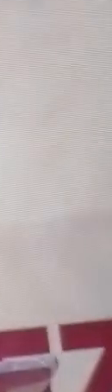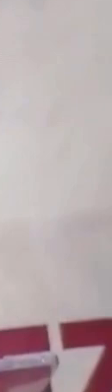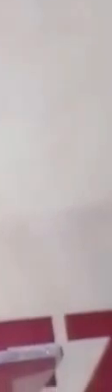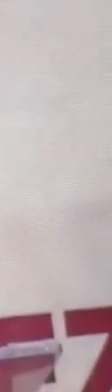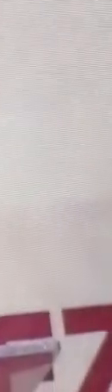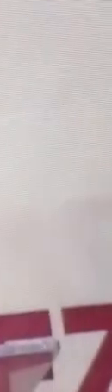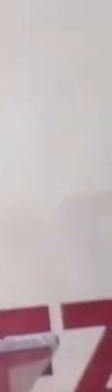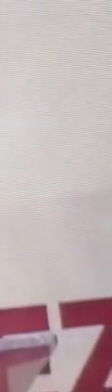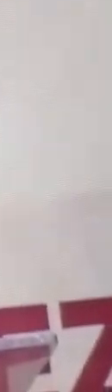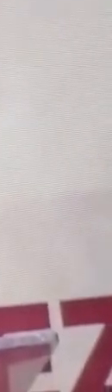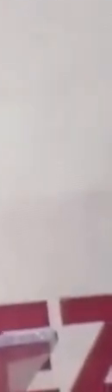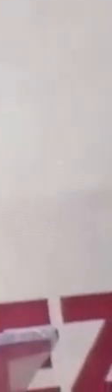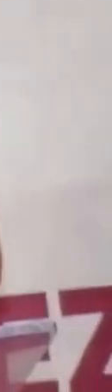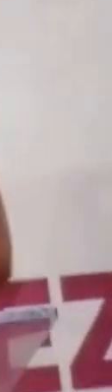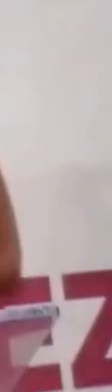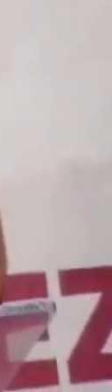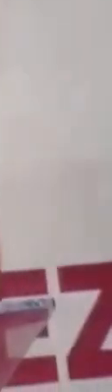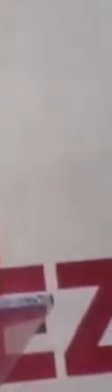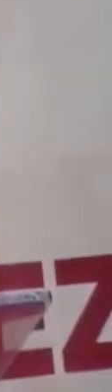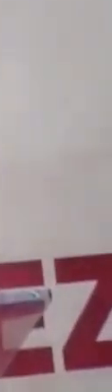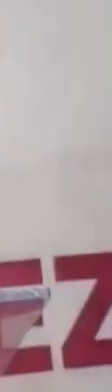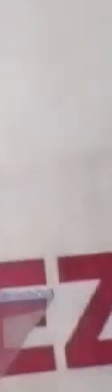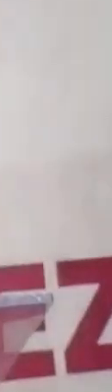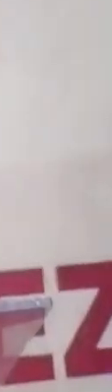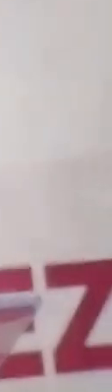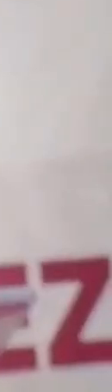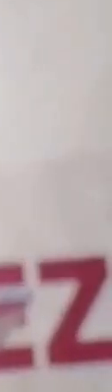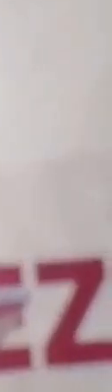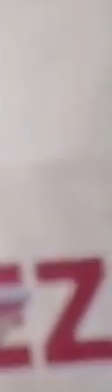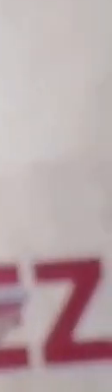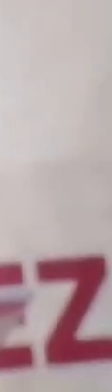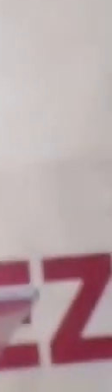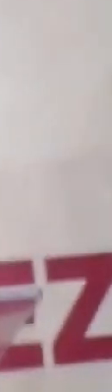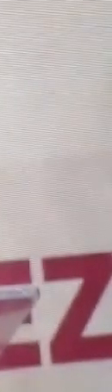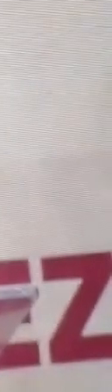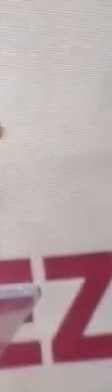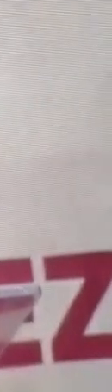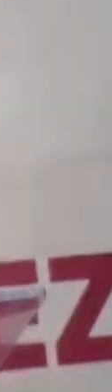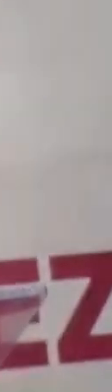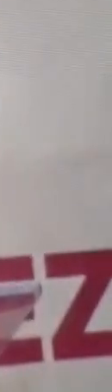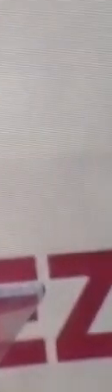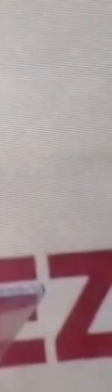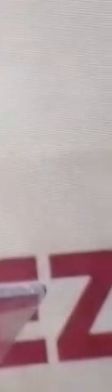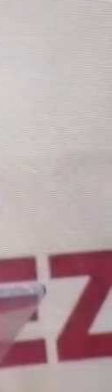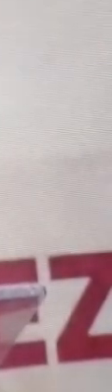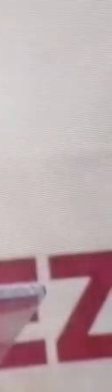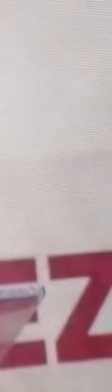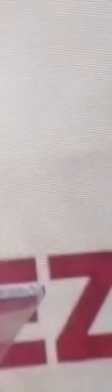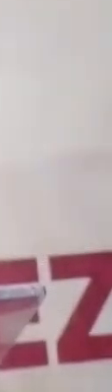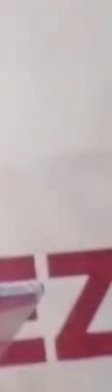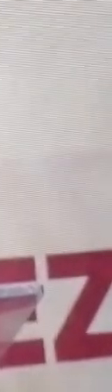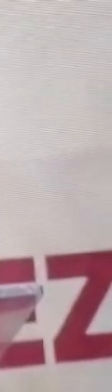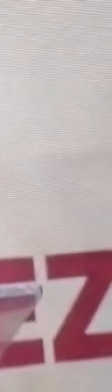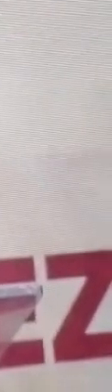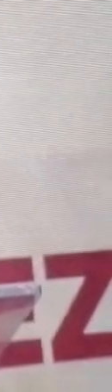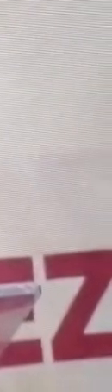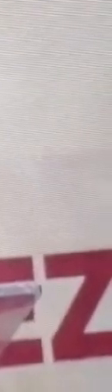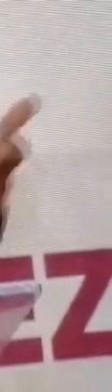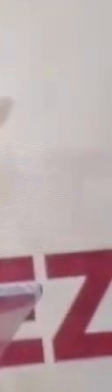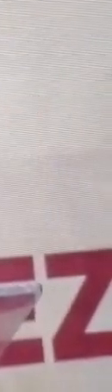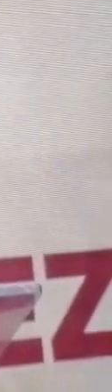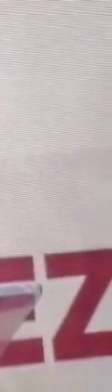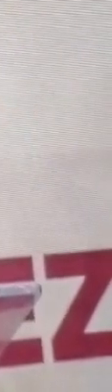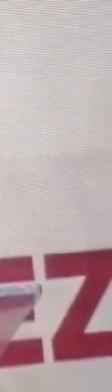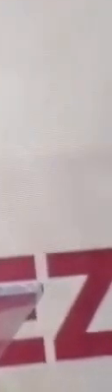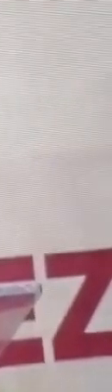un informe de actividades que hemos hecho durante todos estos años, estos 2 años, perdón. Se me